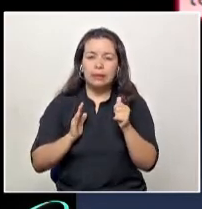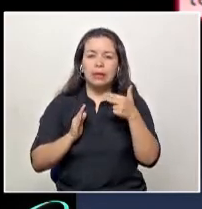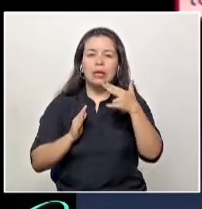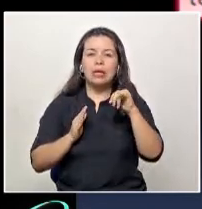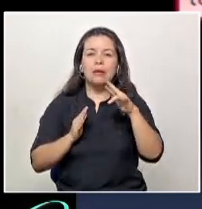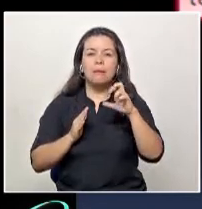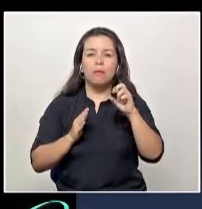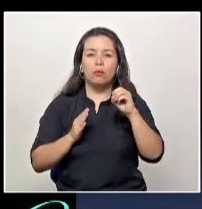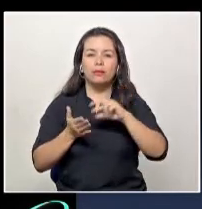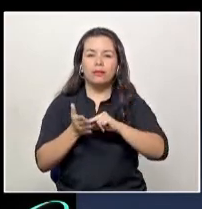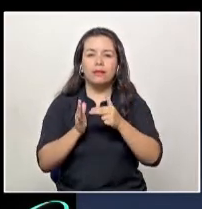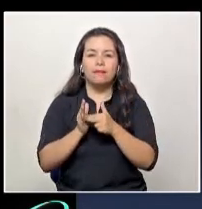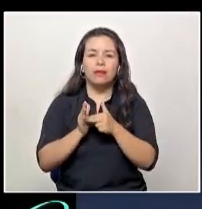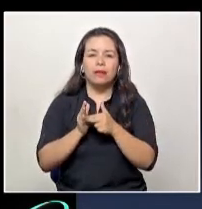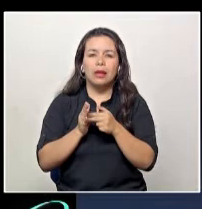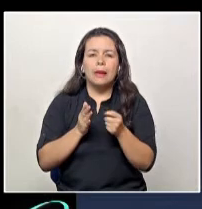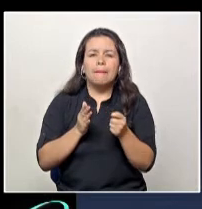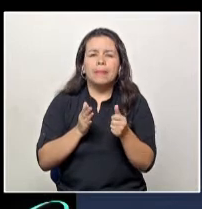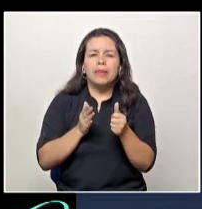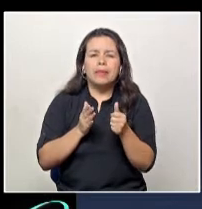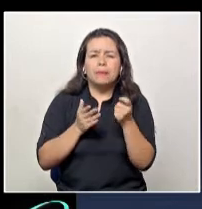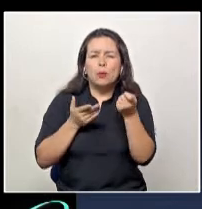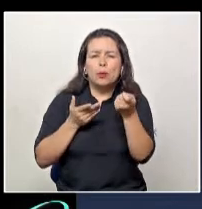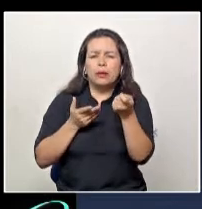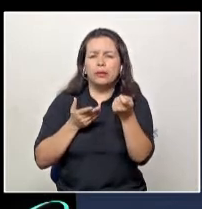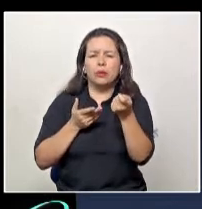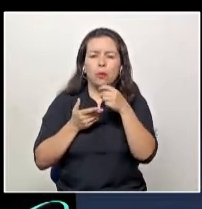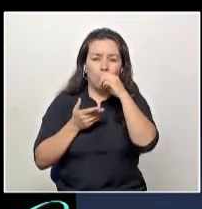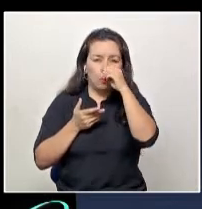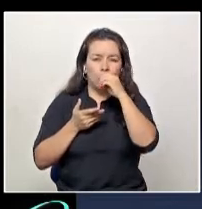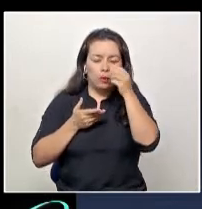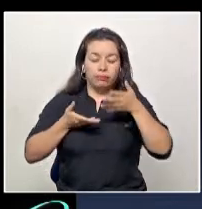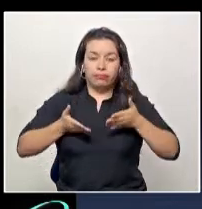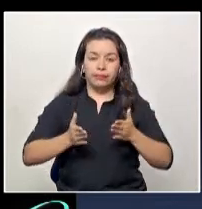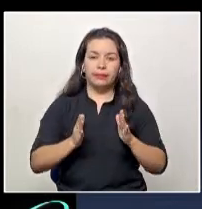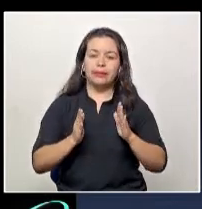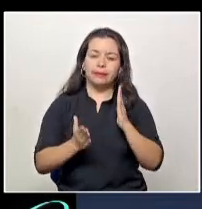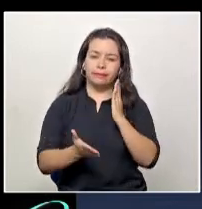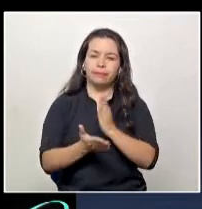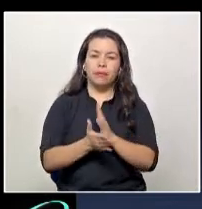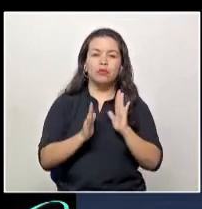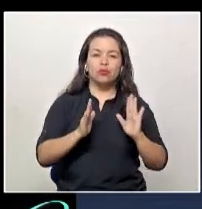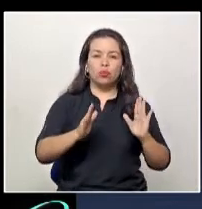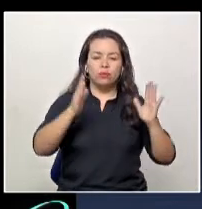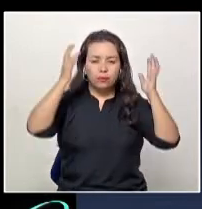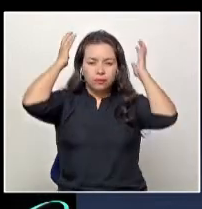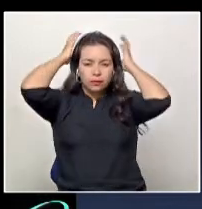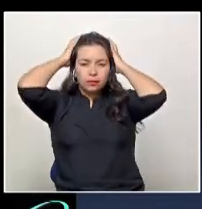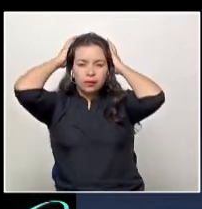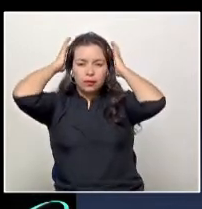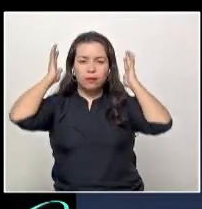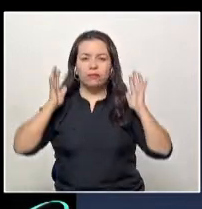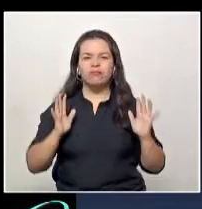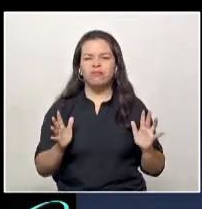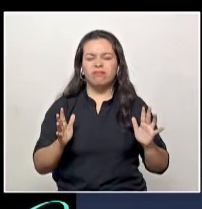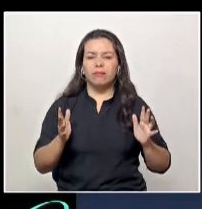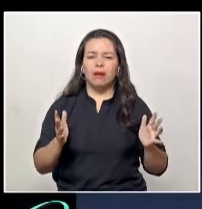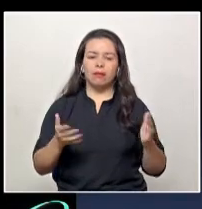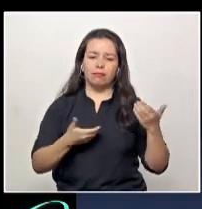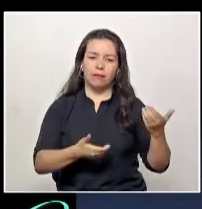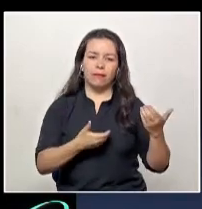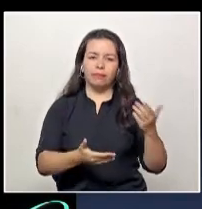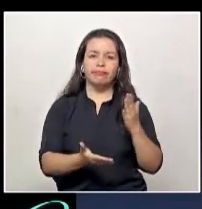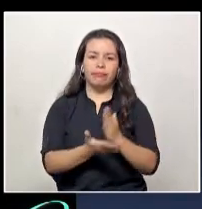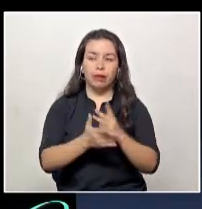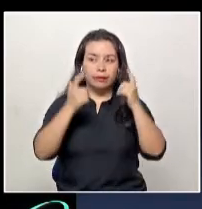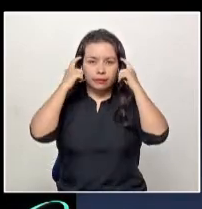es oxígeno, no tuvo casi oxígeno y eso le puede dañar el cerebro al bebé.